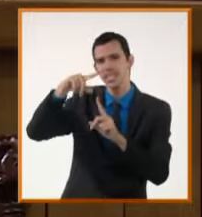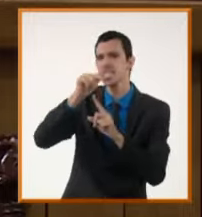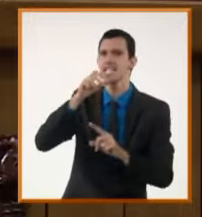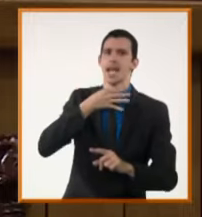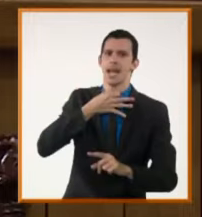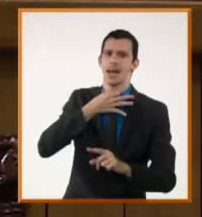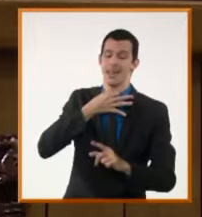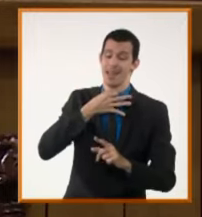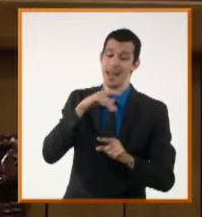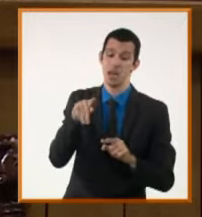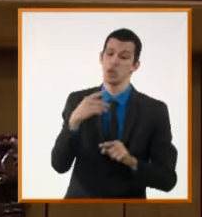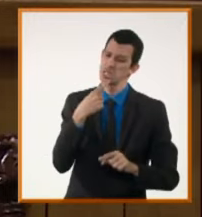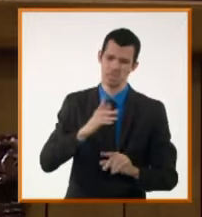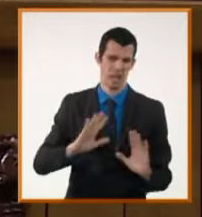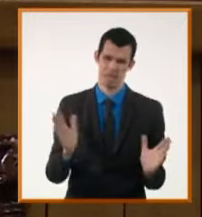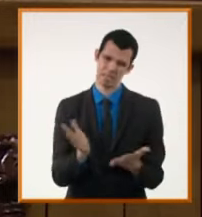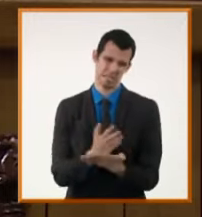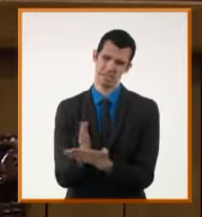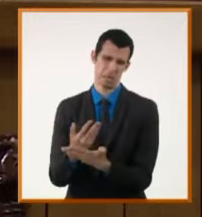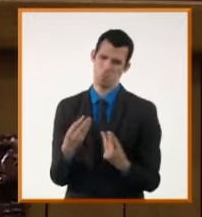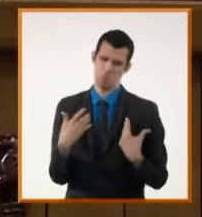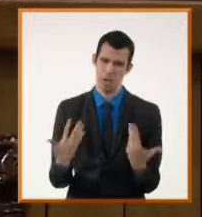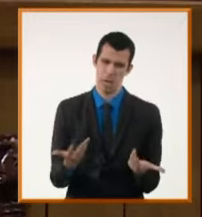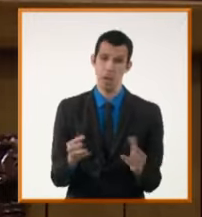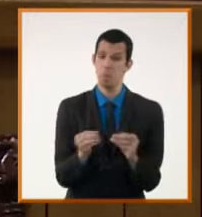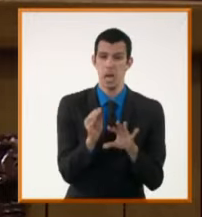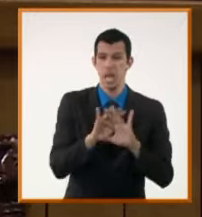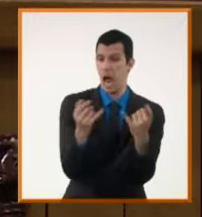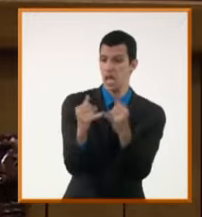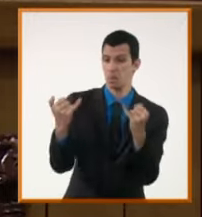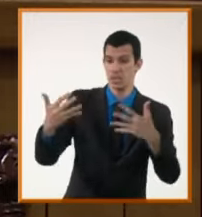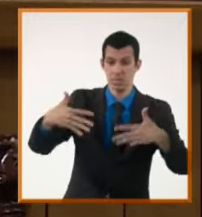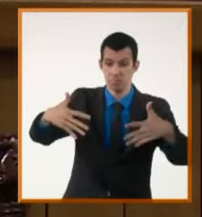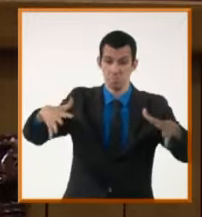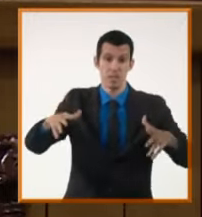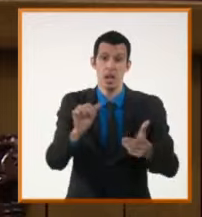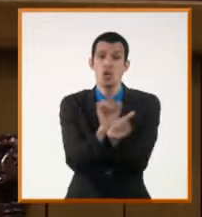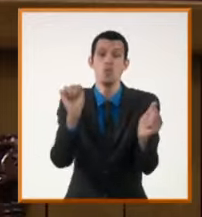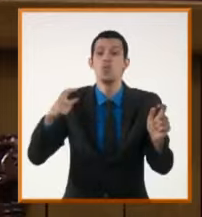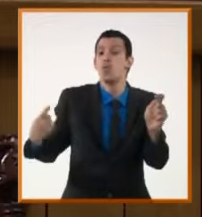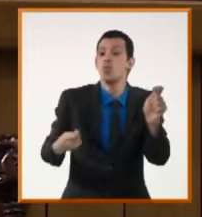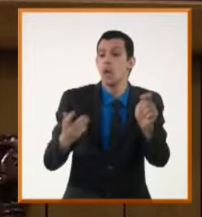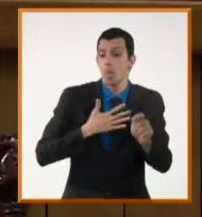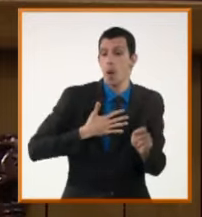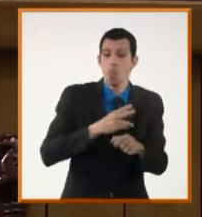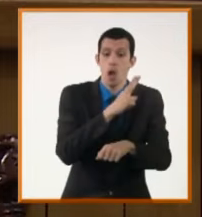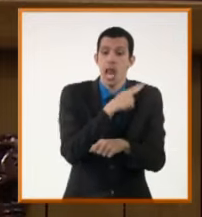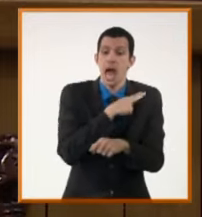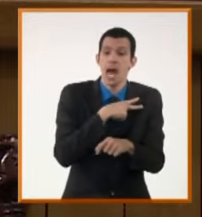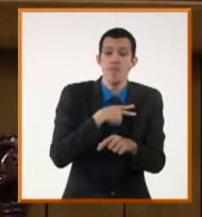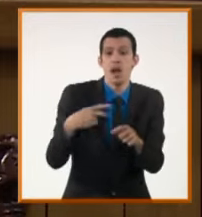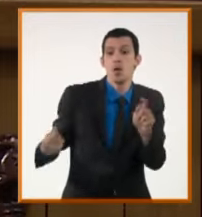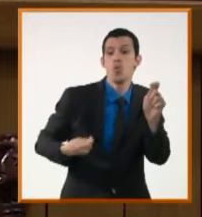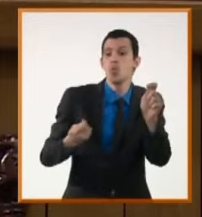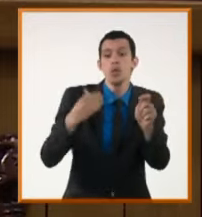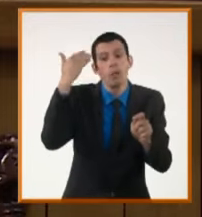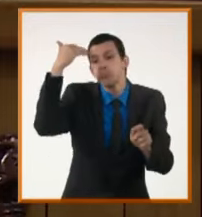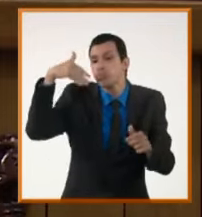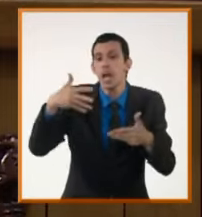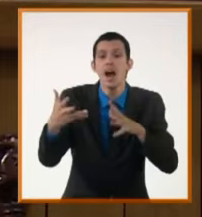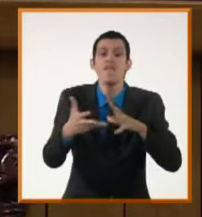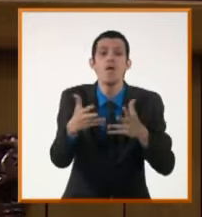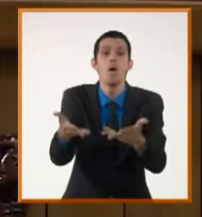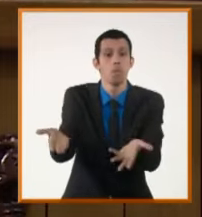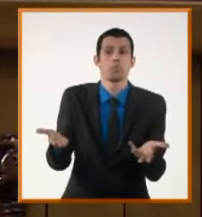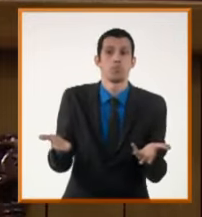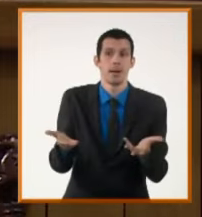su cabeza, que analizan estrategias, sinergias en varios sectores. Incluso hay